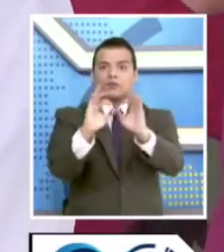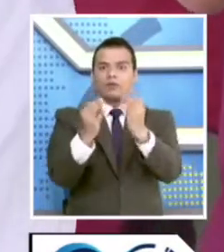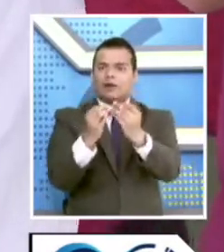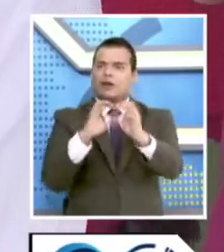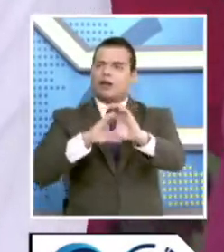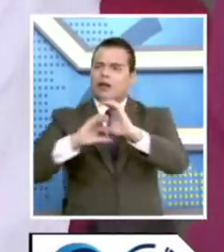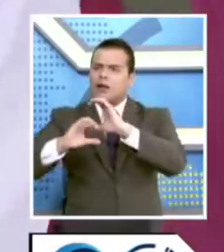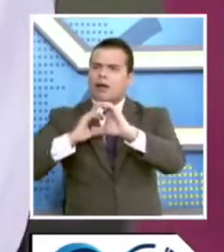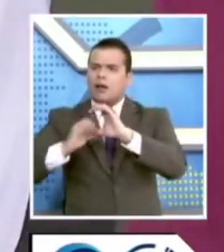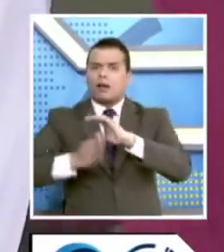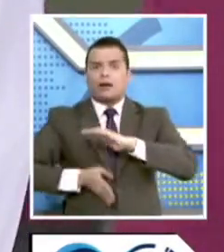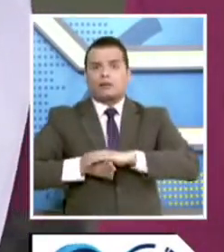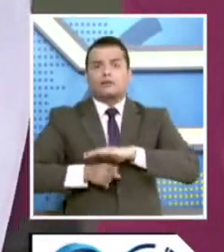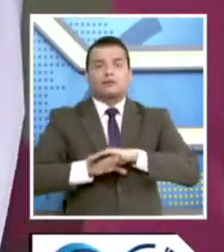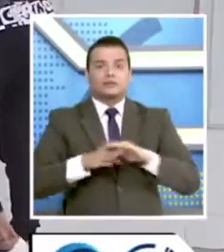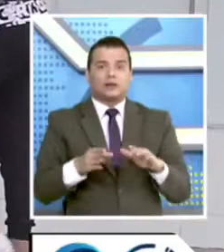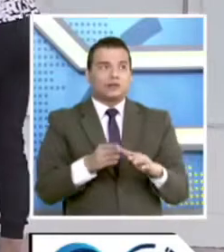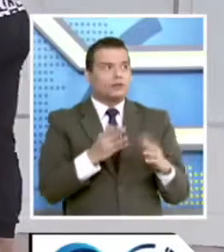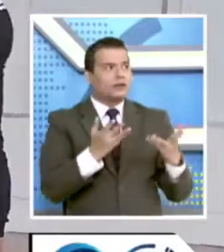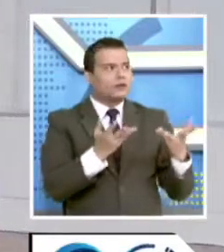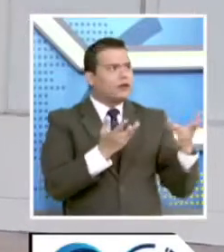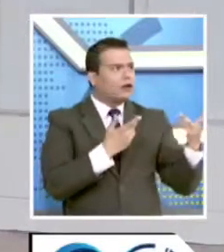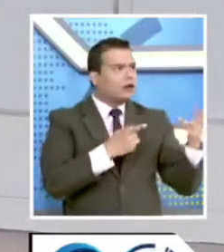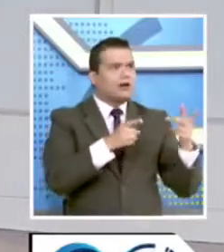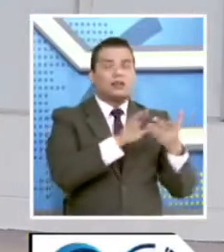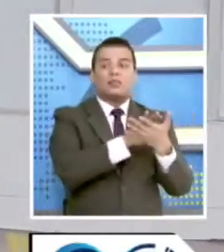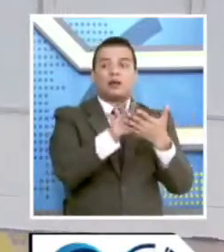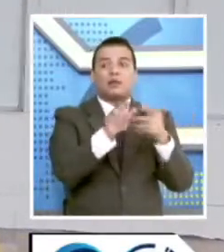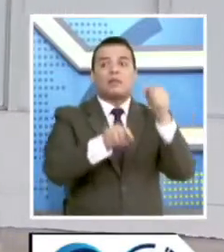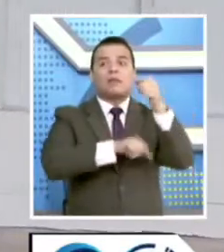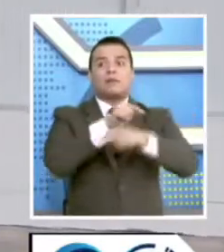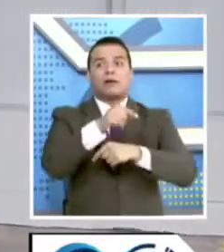de información, indican, han tenido que enfrentar amenazas,